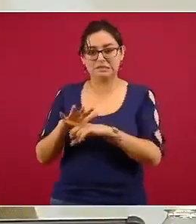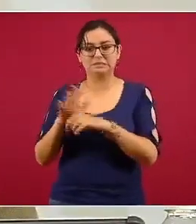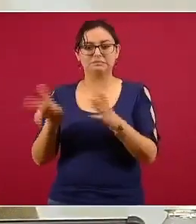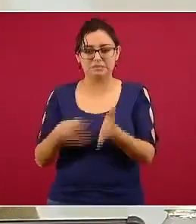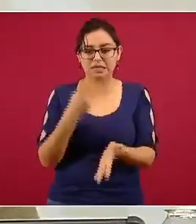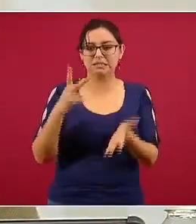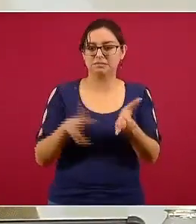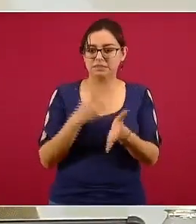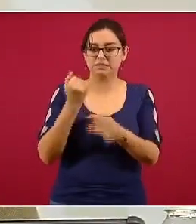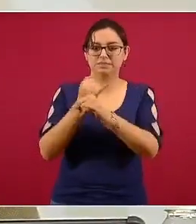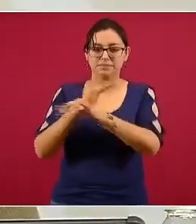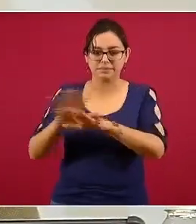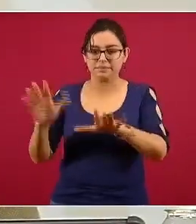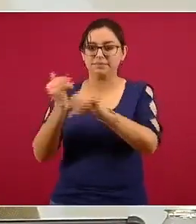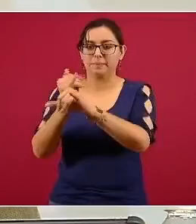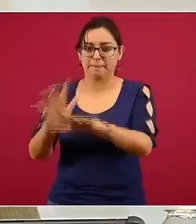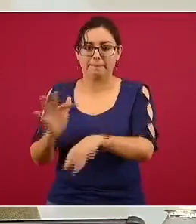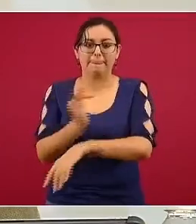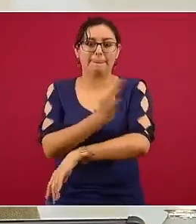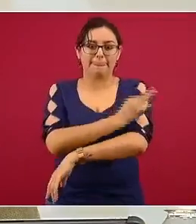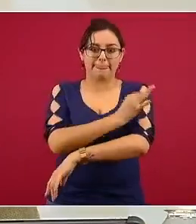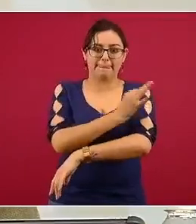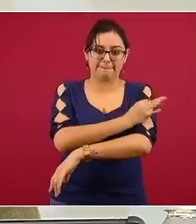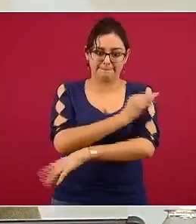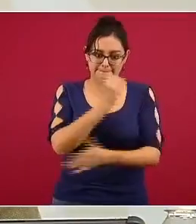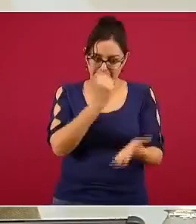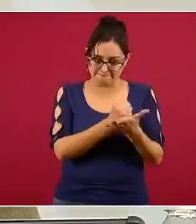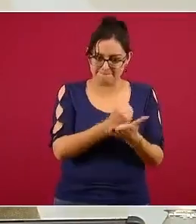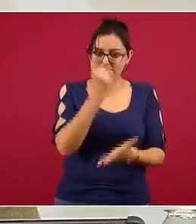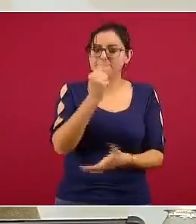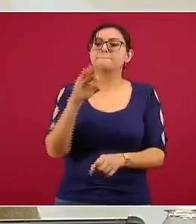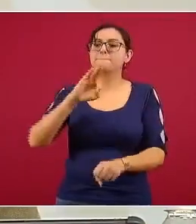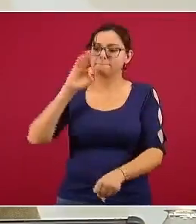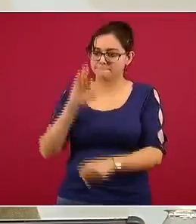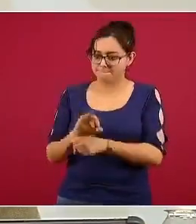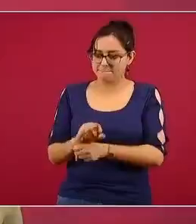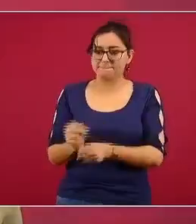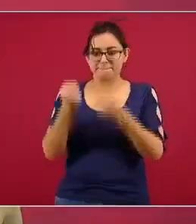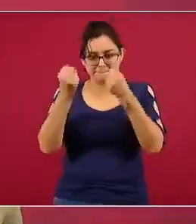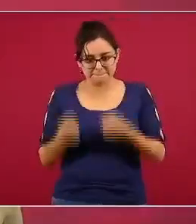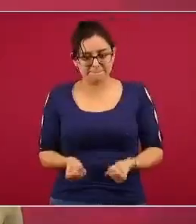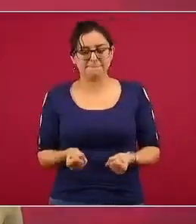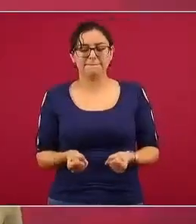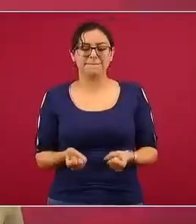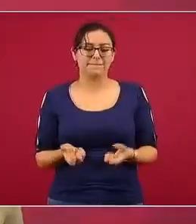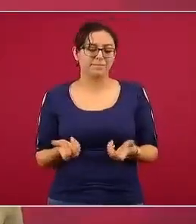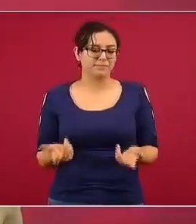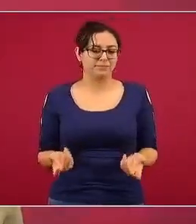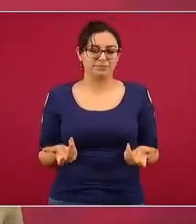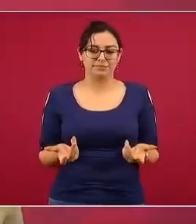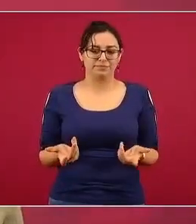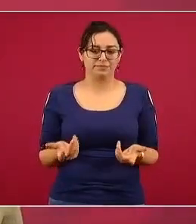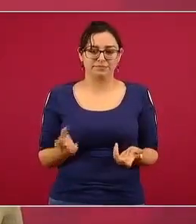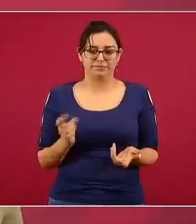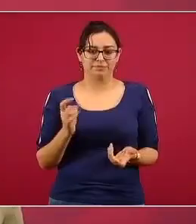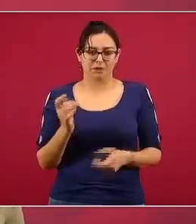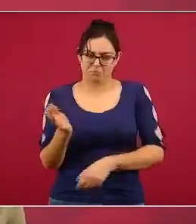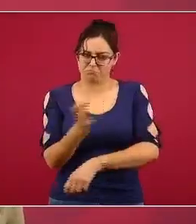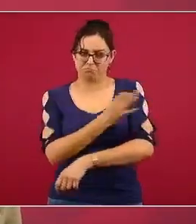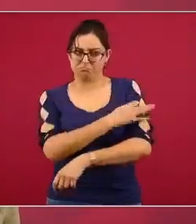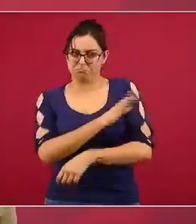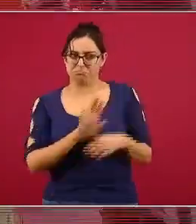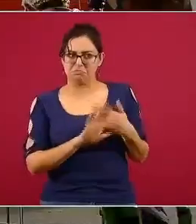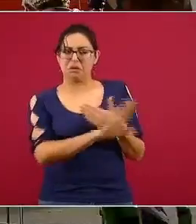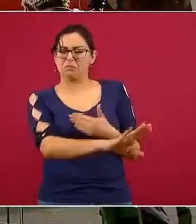repitiendo el mensaje de que las vacunas que se aprueben son efectivas y son seguras. Entonces no hay ninguna razón para no ponerse.